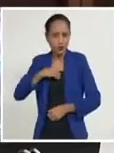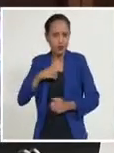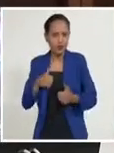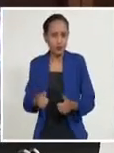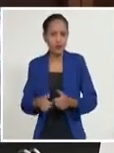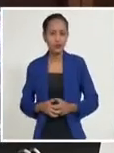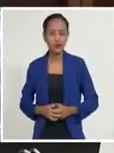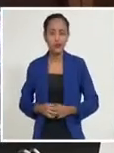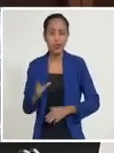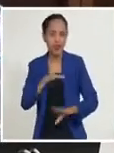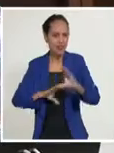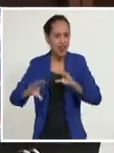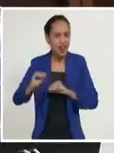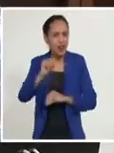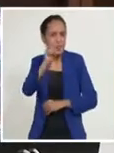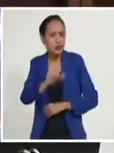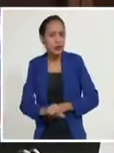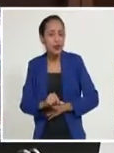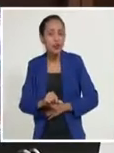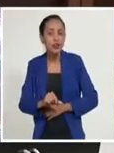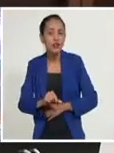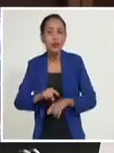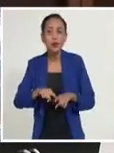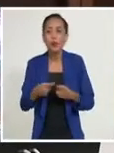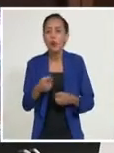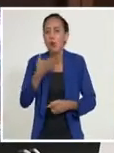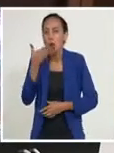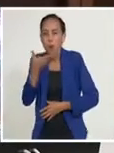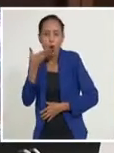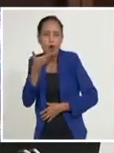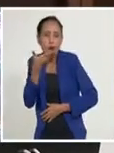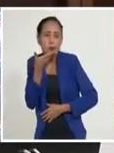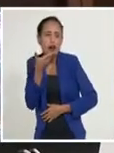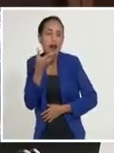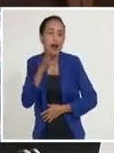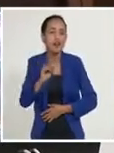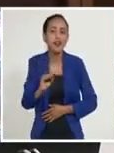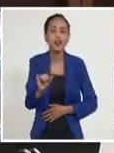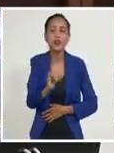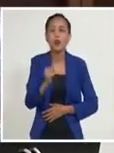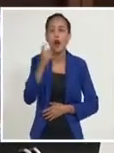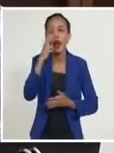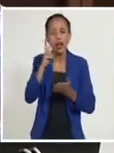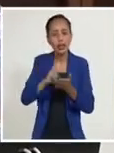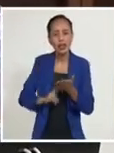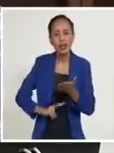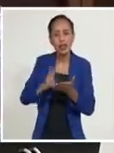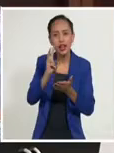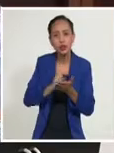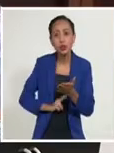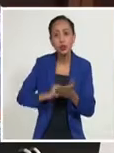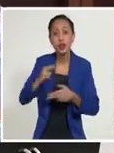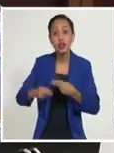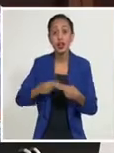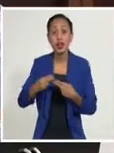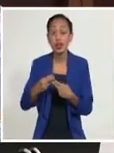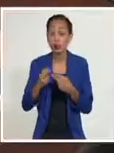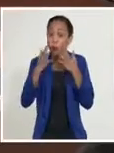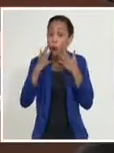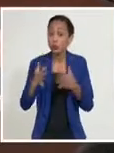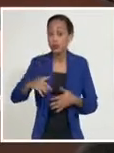y hablarles a partir de los poemas a partir de la literatura que ha hecho grande a este país